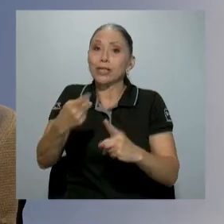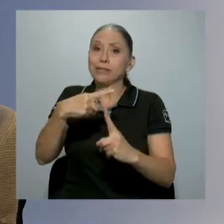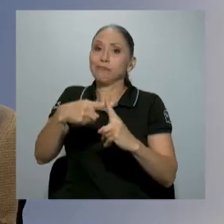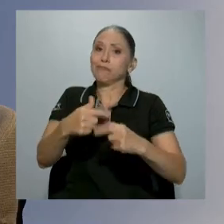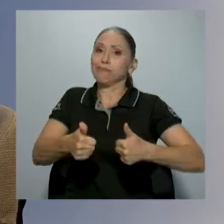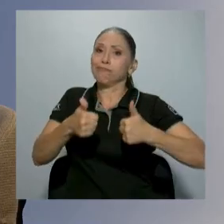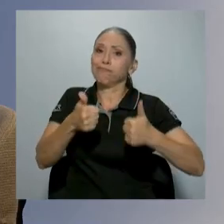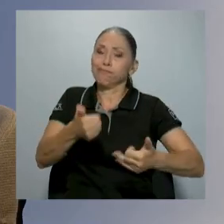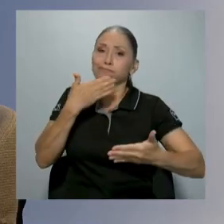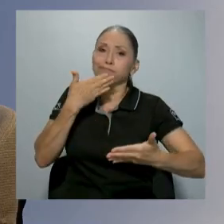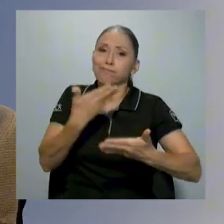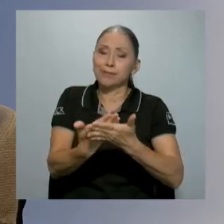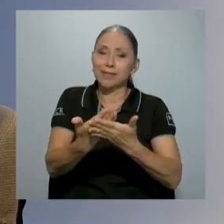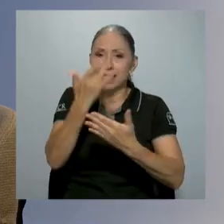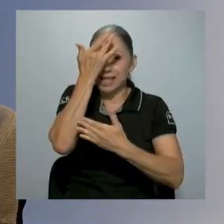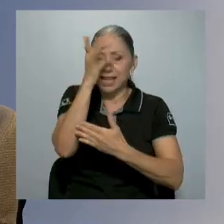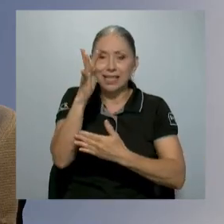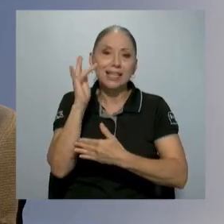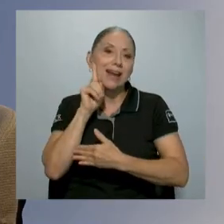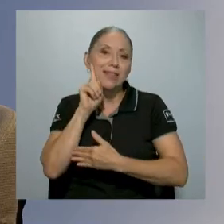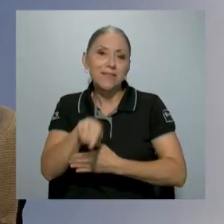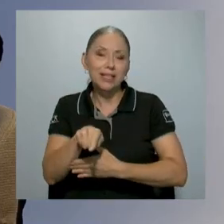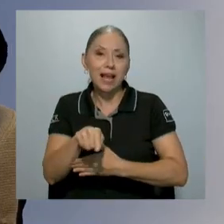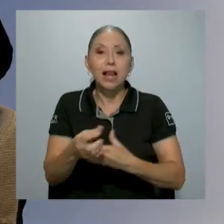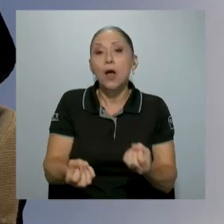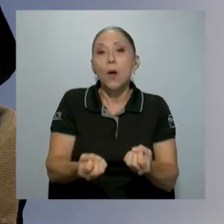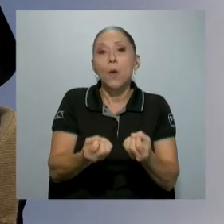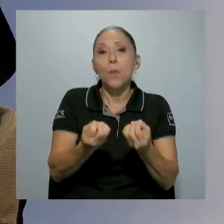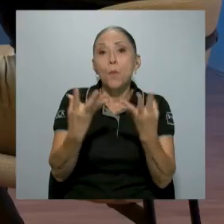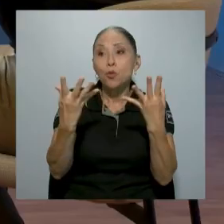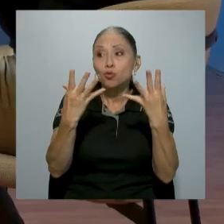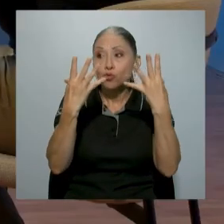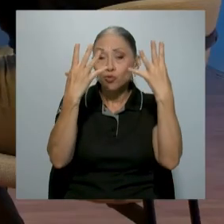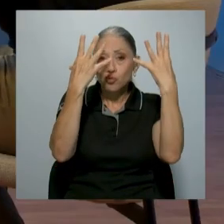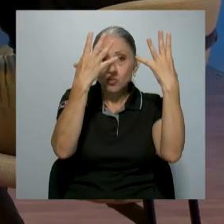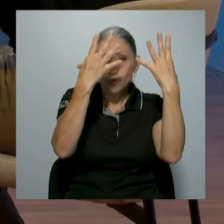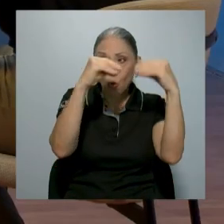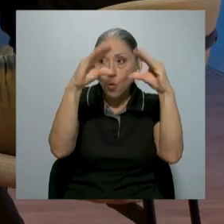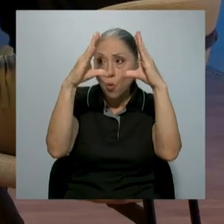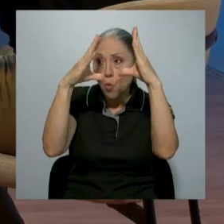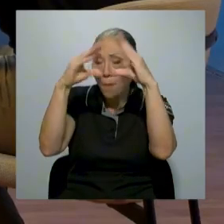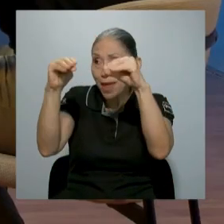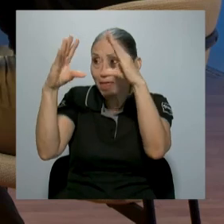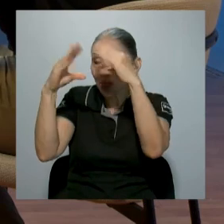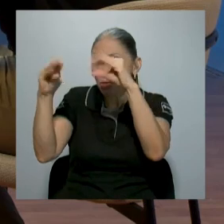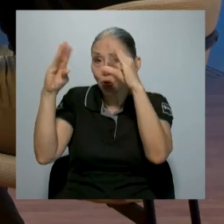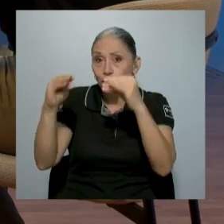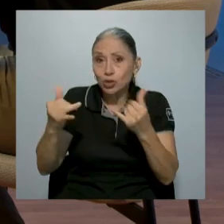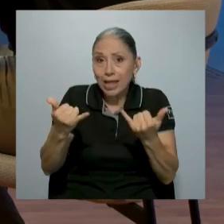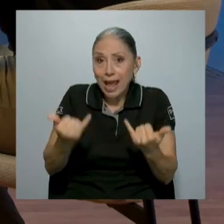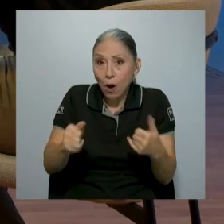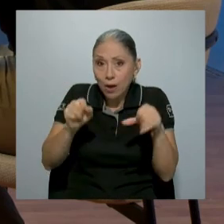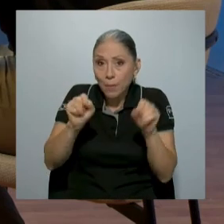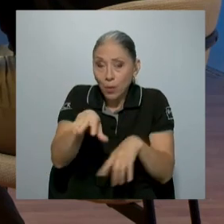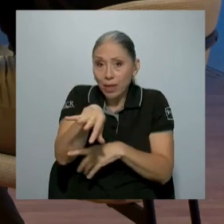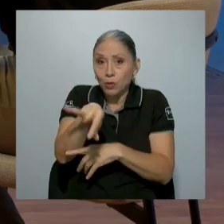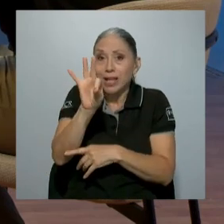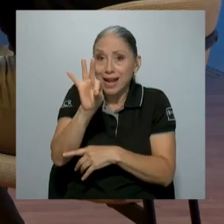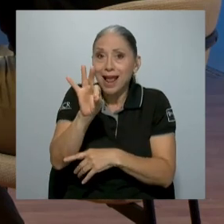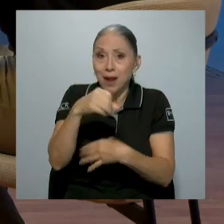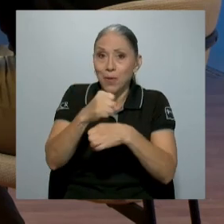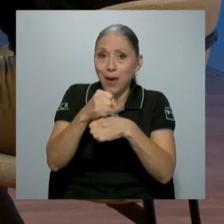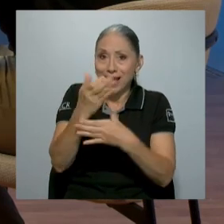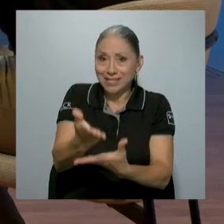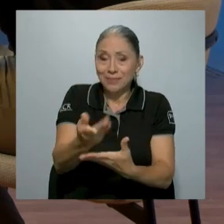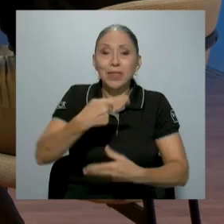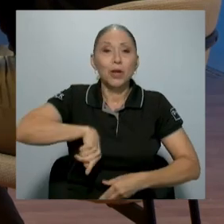inteligencia artificial, muchos de los documentos que hoy uno puede encontrar, aunque no son explícitos, lo hacen. Nosotros siempre desde el observatorio